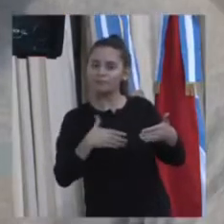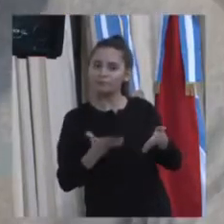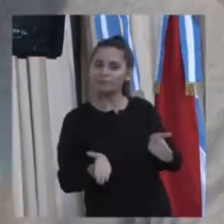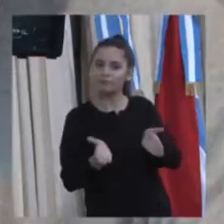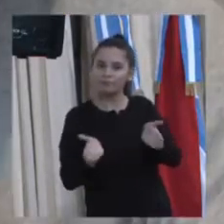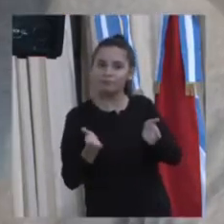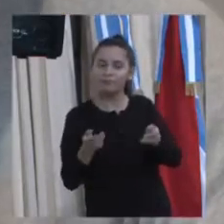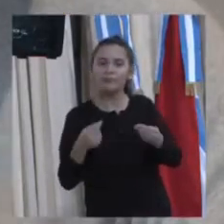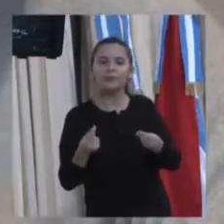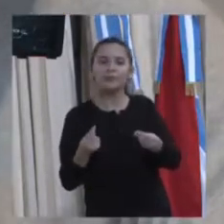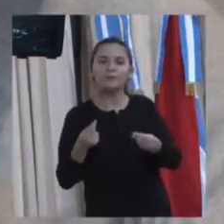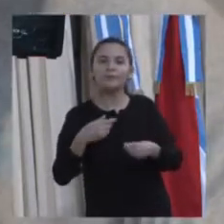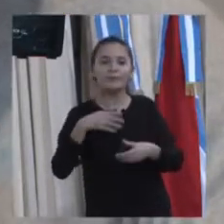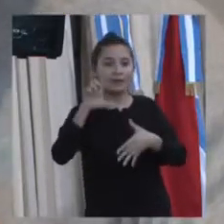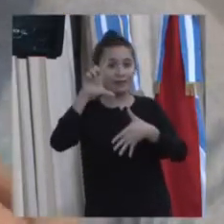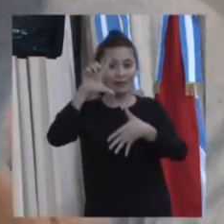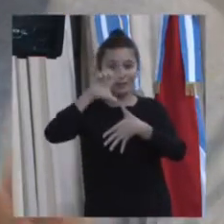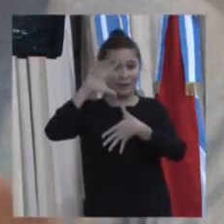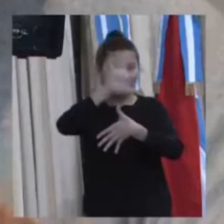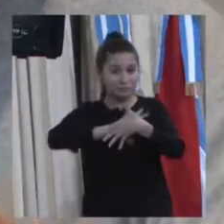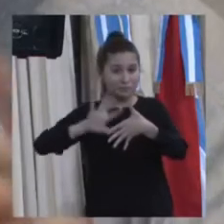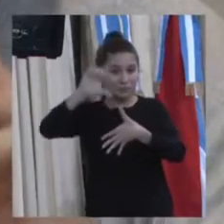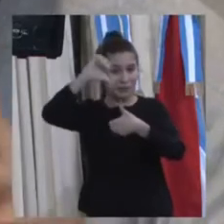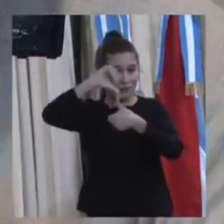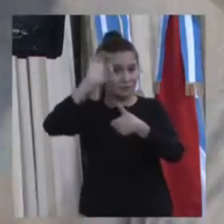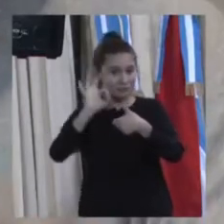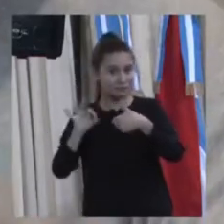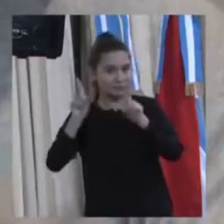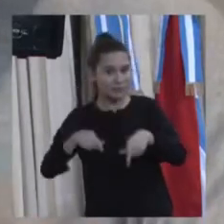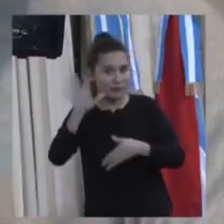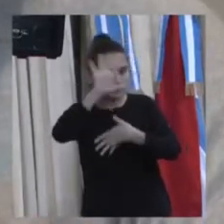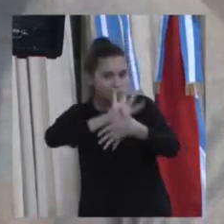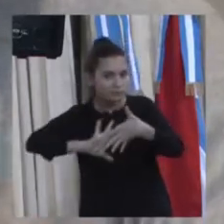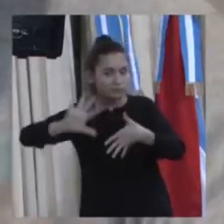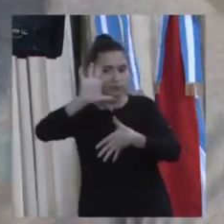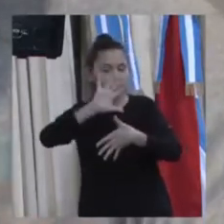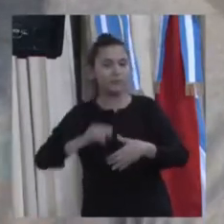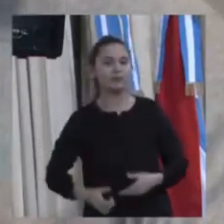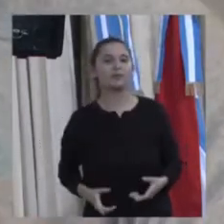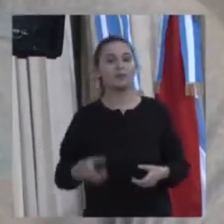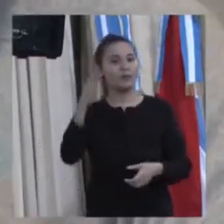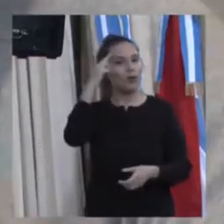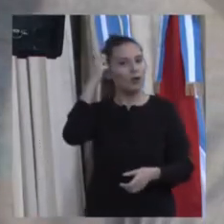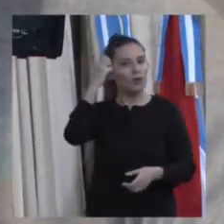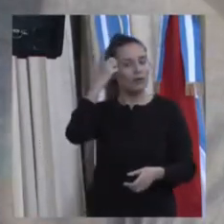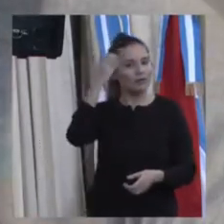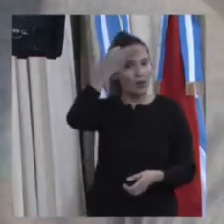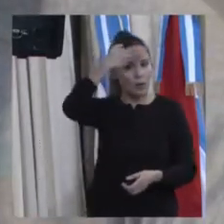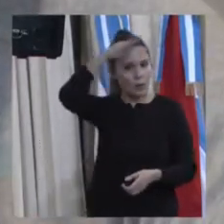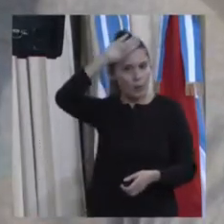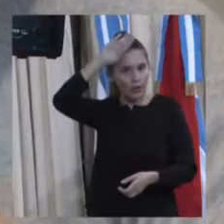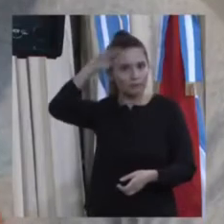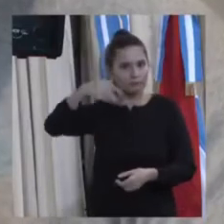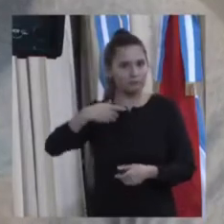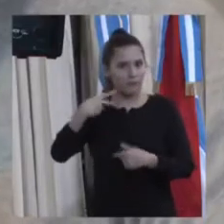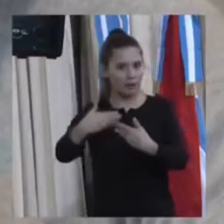prender rápidamente en toda América Latina y en el Caribe. Va a proponer el Congreso Estudiantil de La Habana, algunos años después,